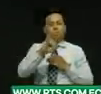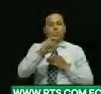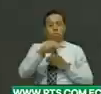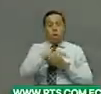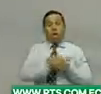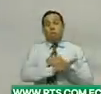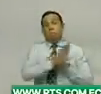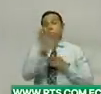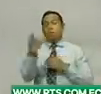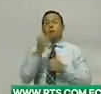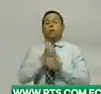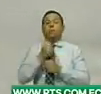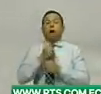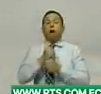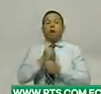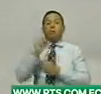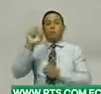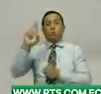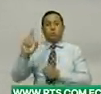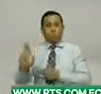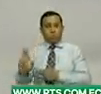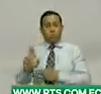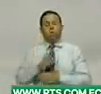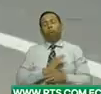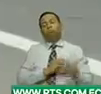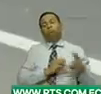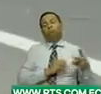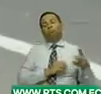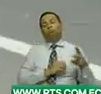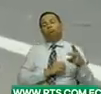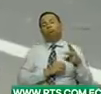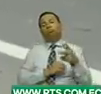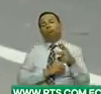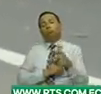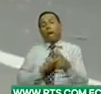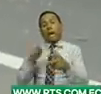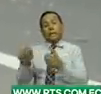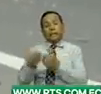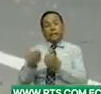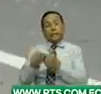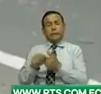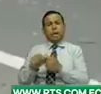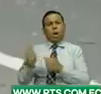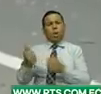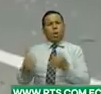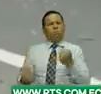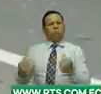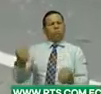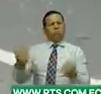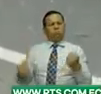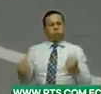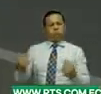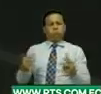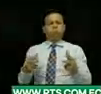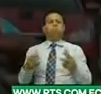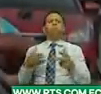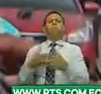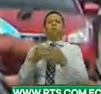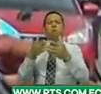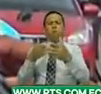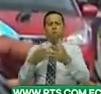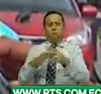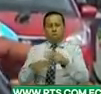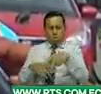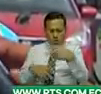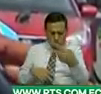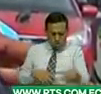ciudad. A la altura del cuartel del Grupo de Intervención y Rescate recibió el impacto de una volqueta que le cegó la vida. Fue un